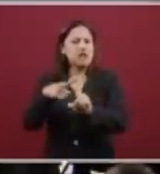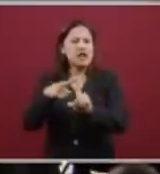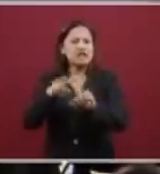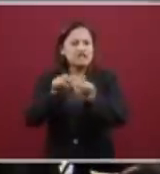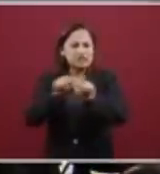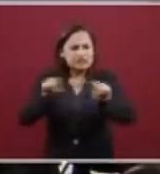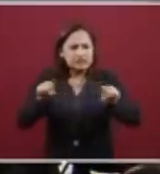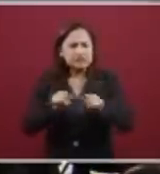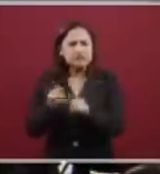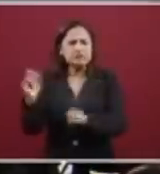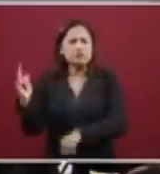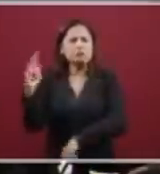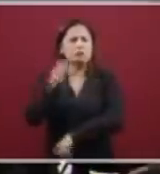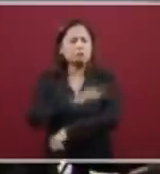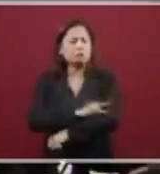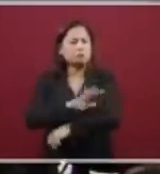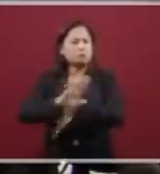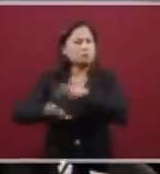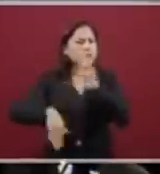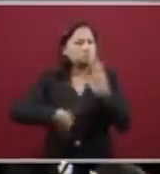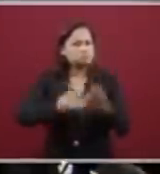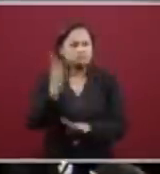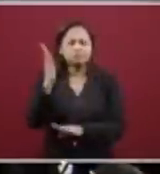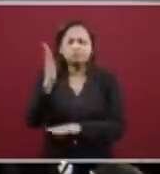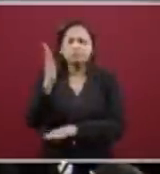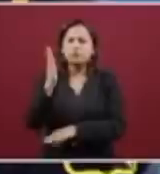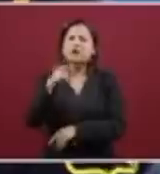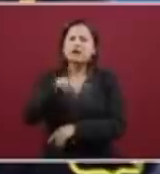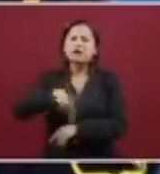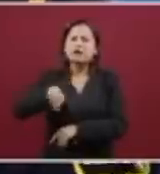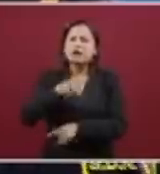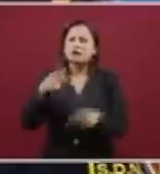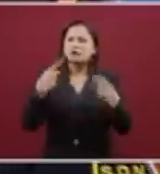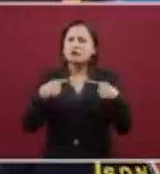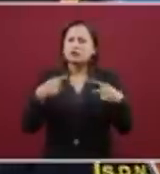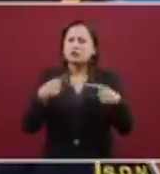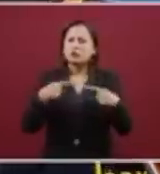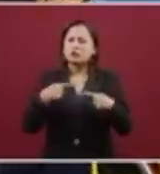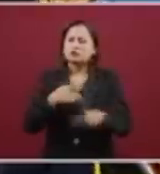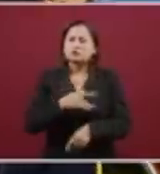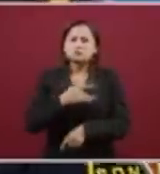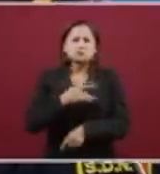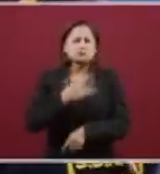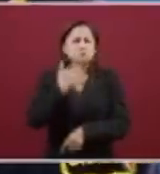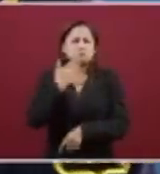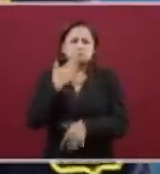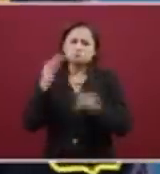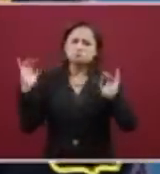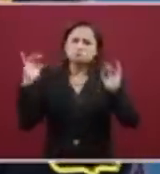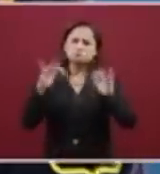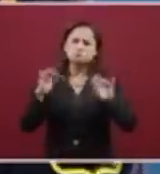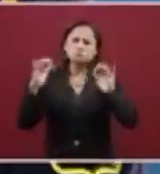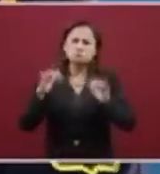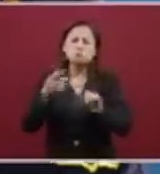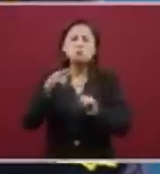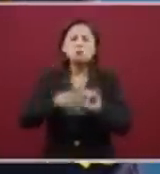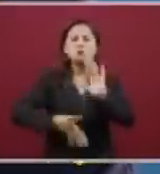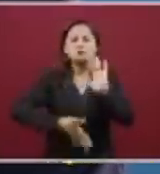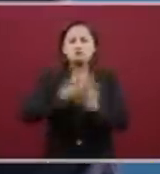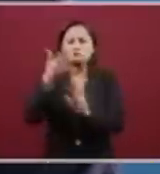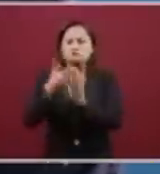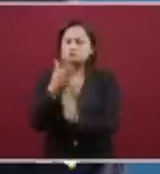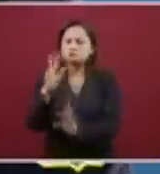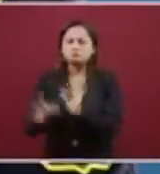que satisfaga la creciente demanda y que a la vez sea un ejemplo de arquitectura funcional donde esté valioso activo